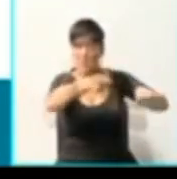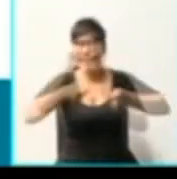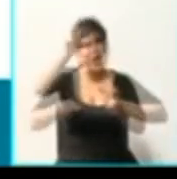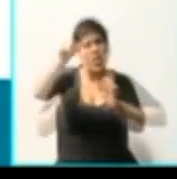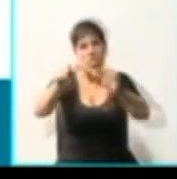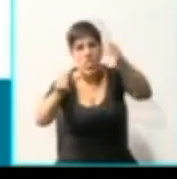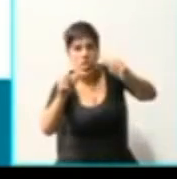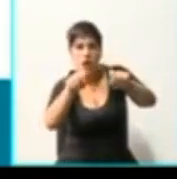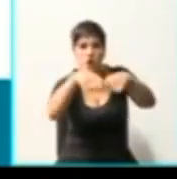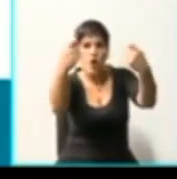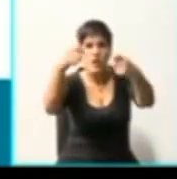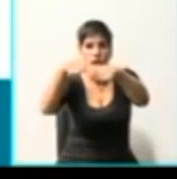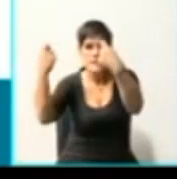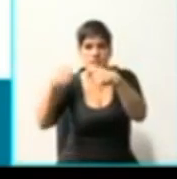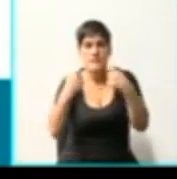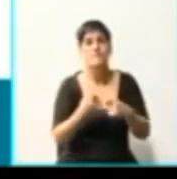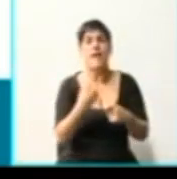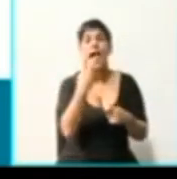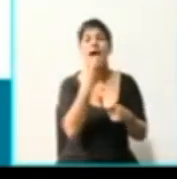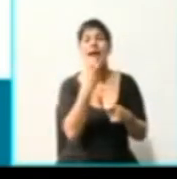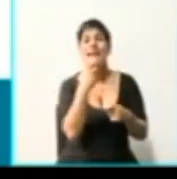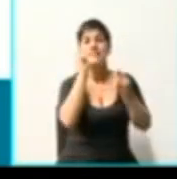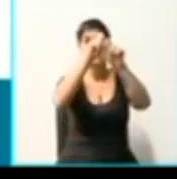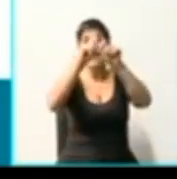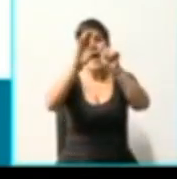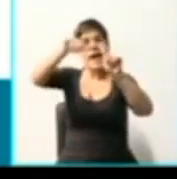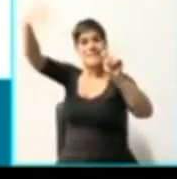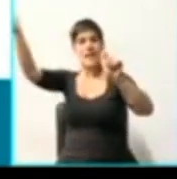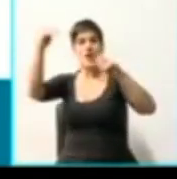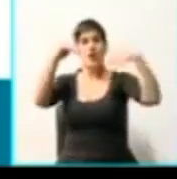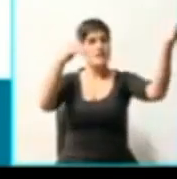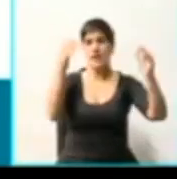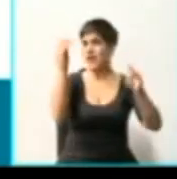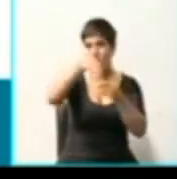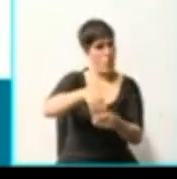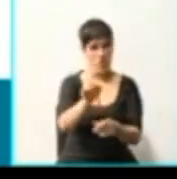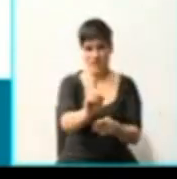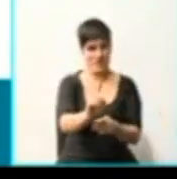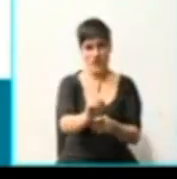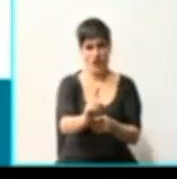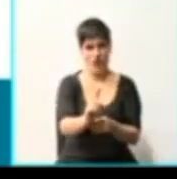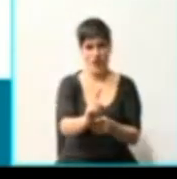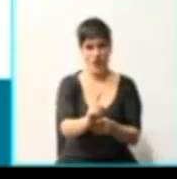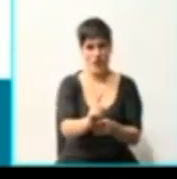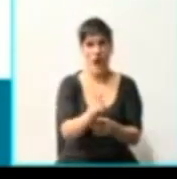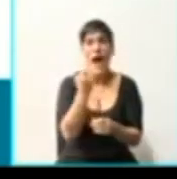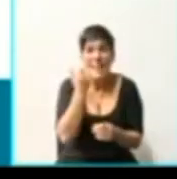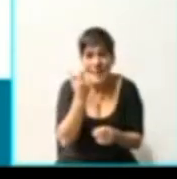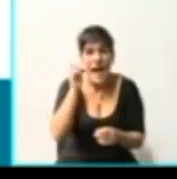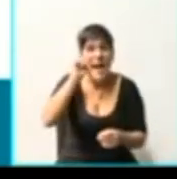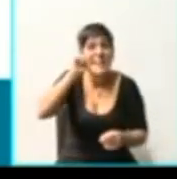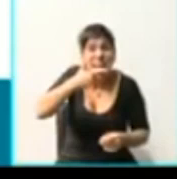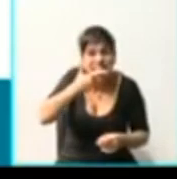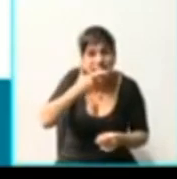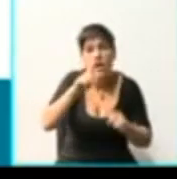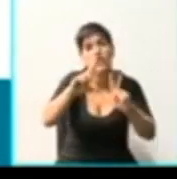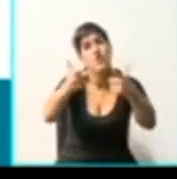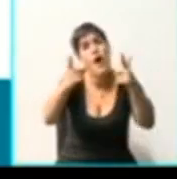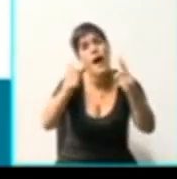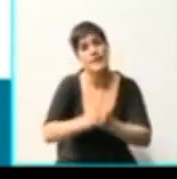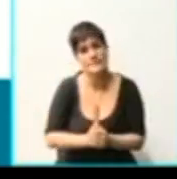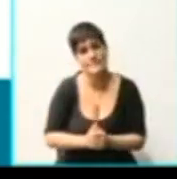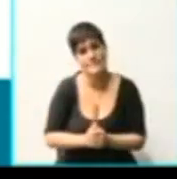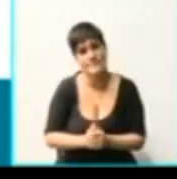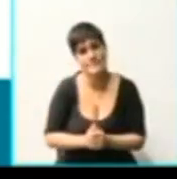Dice, instalaciones eléctricas son exteriores y no se autoriza el uso de gas natural.